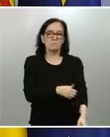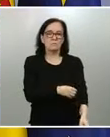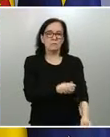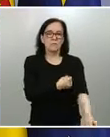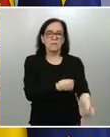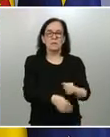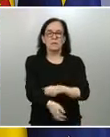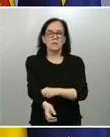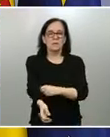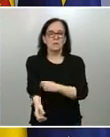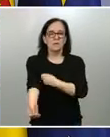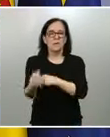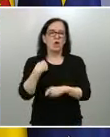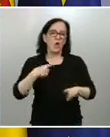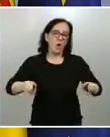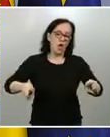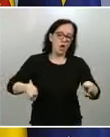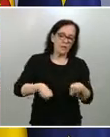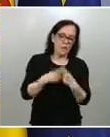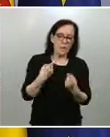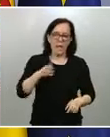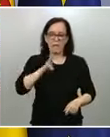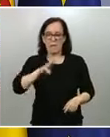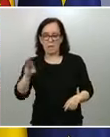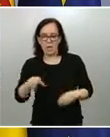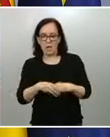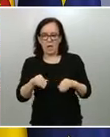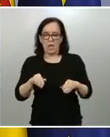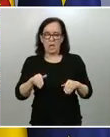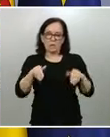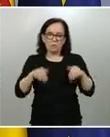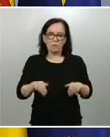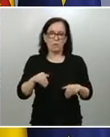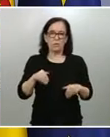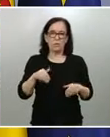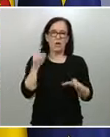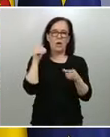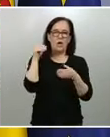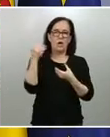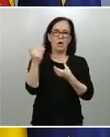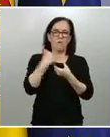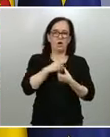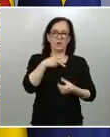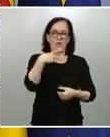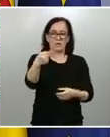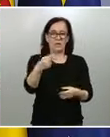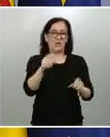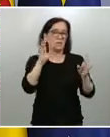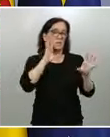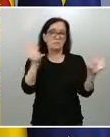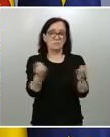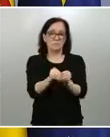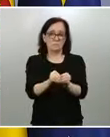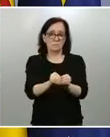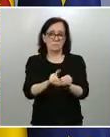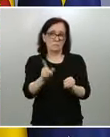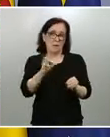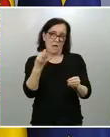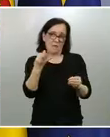igual que el partido popular se abstenga como que voten o en definitiva sería tanto como no asumir su responsabilidad